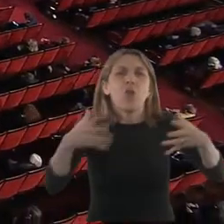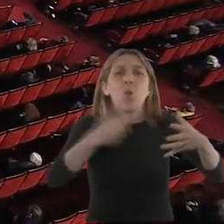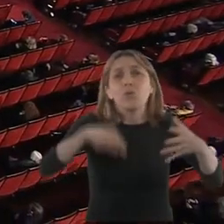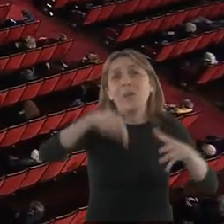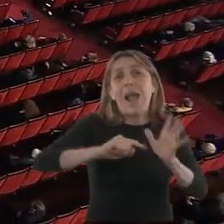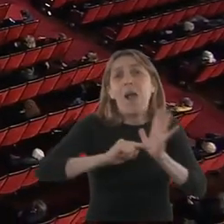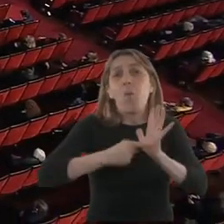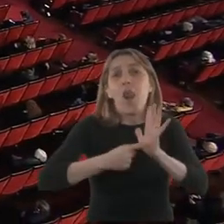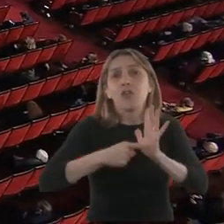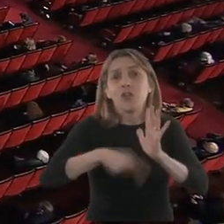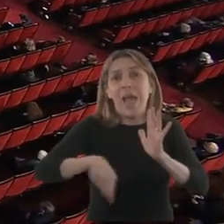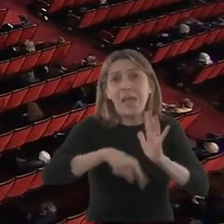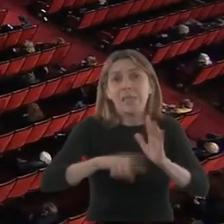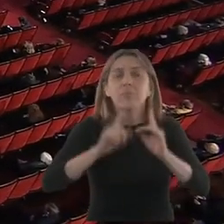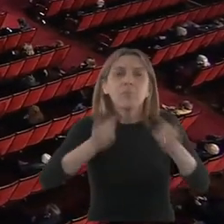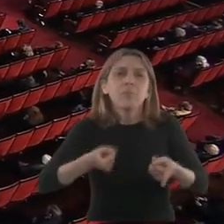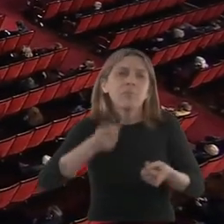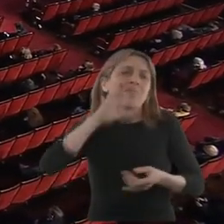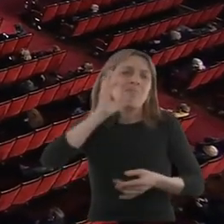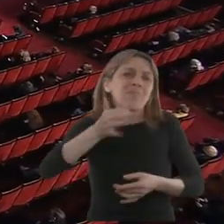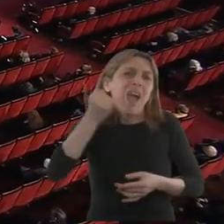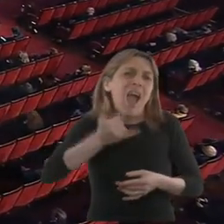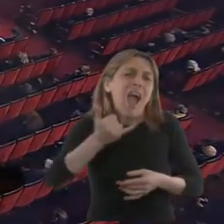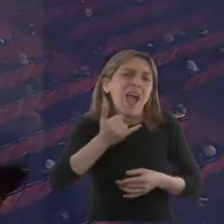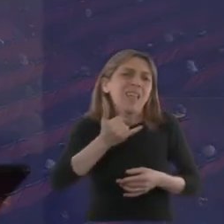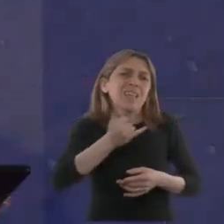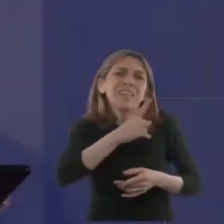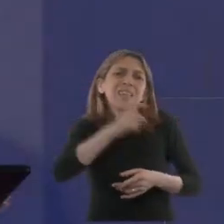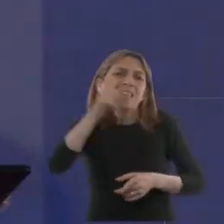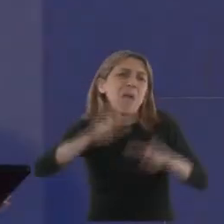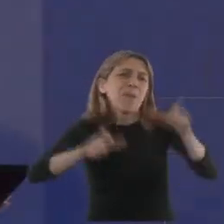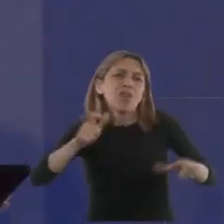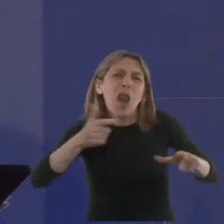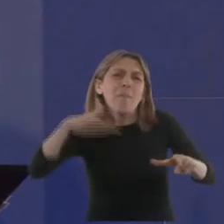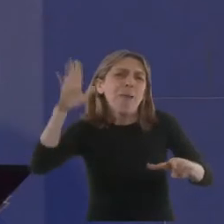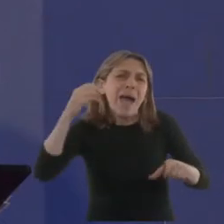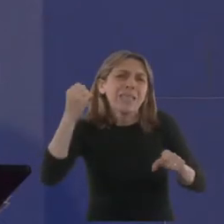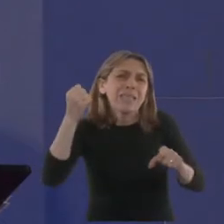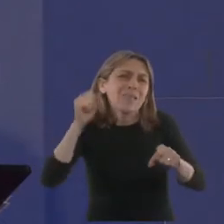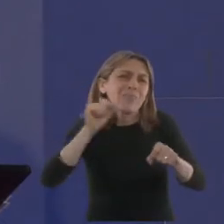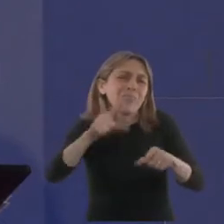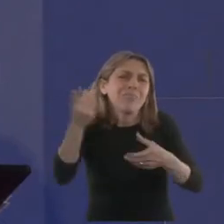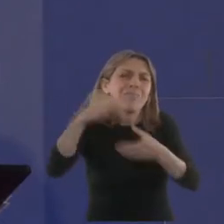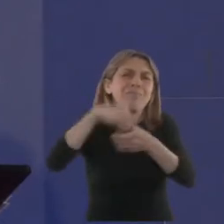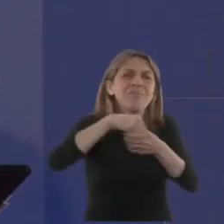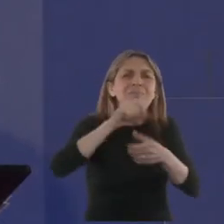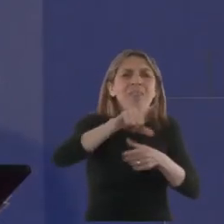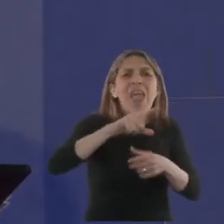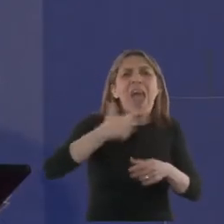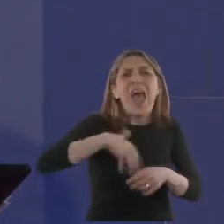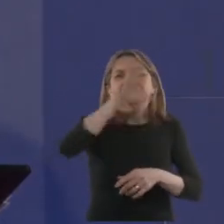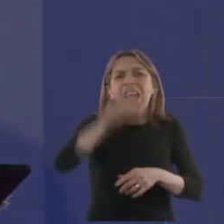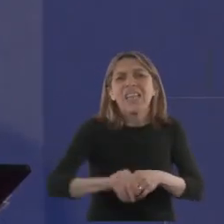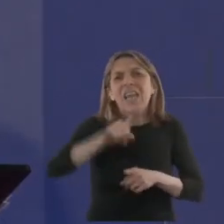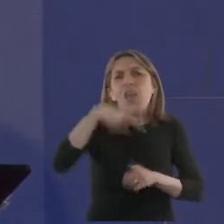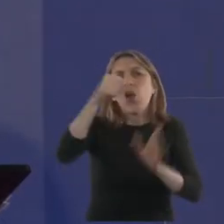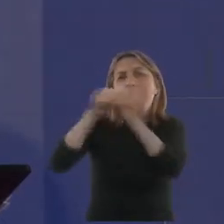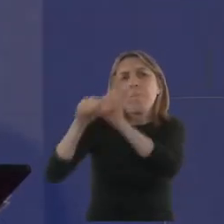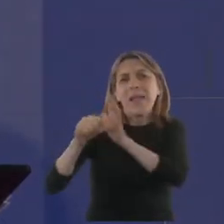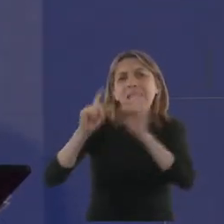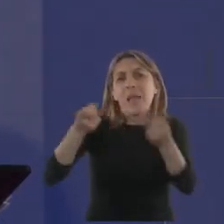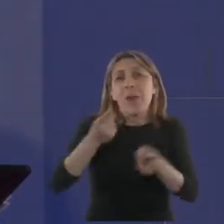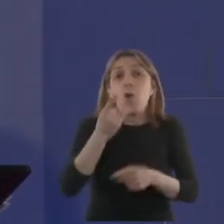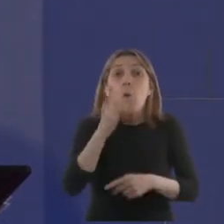pero sabemos que participan cientos de personas en toda la Argentina, y en todo el mundo. La